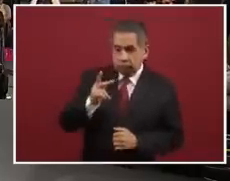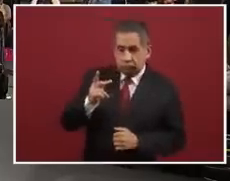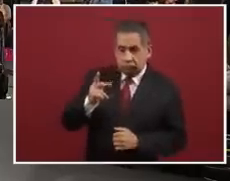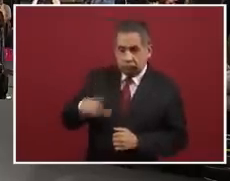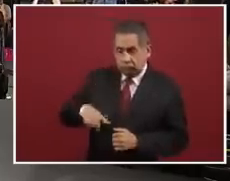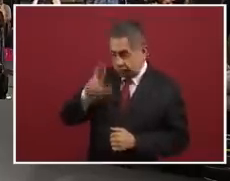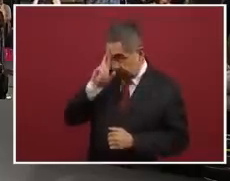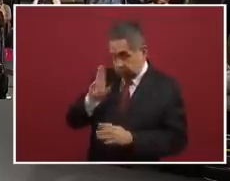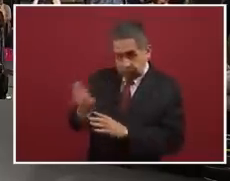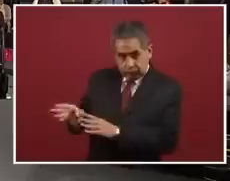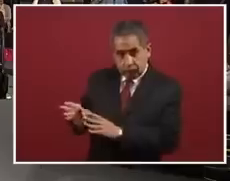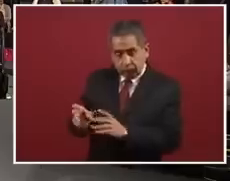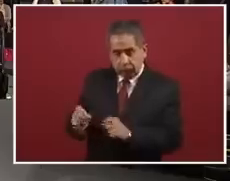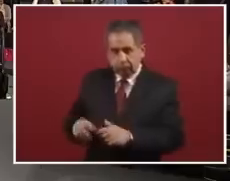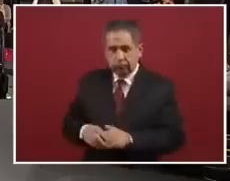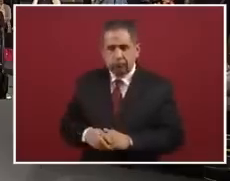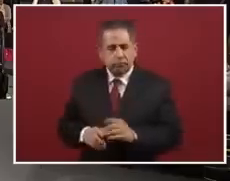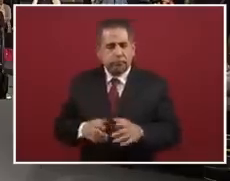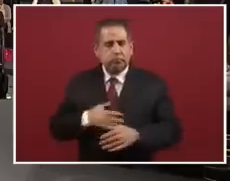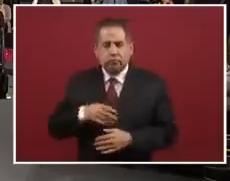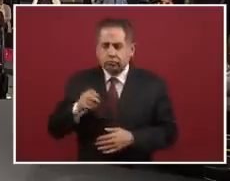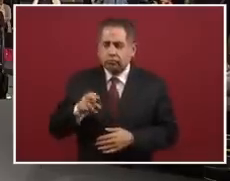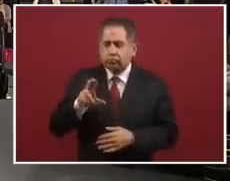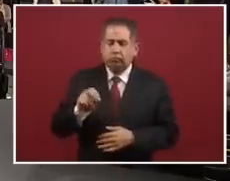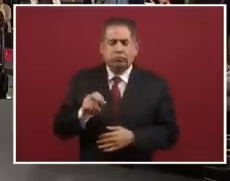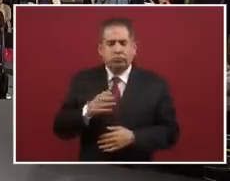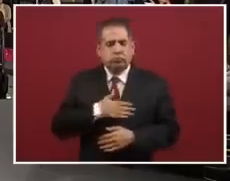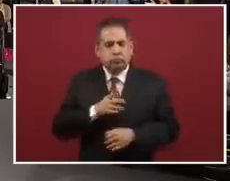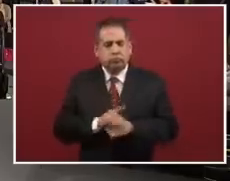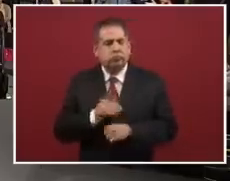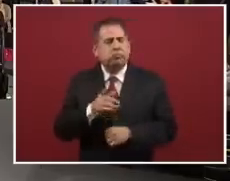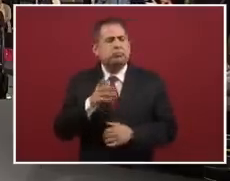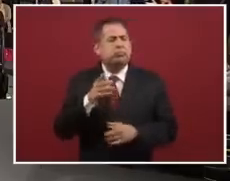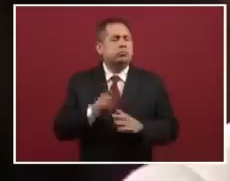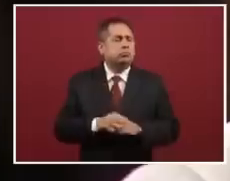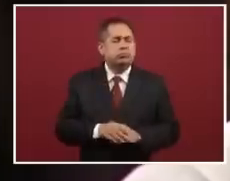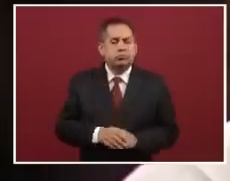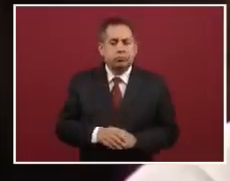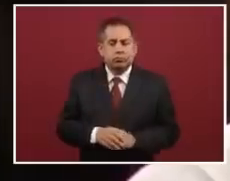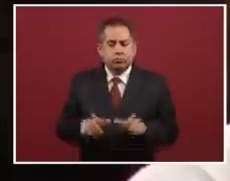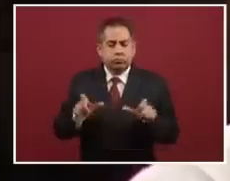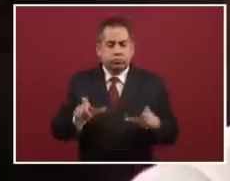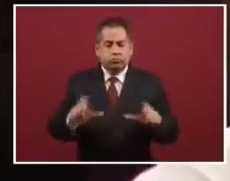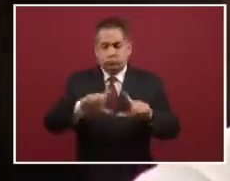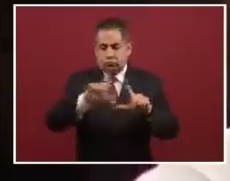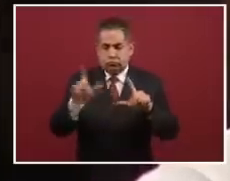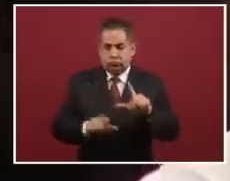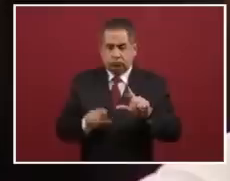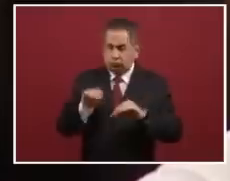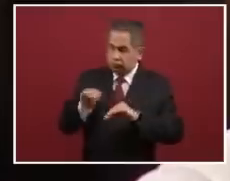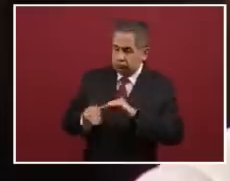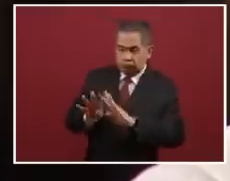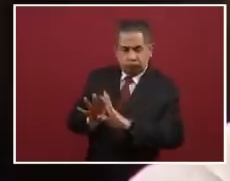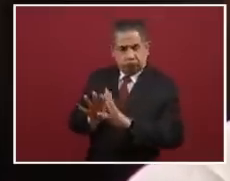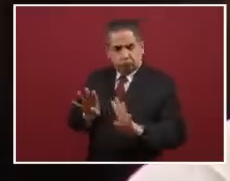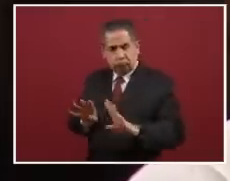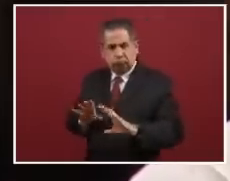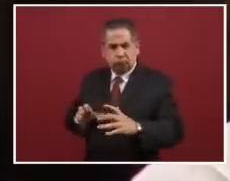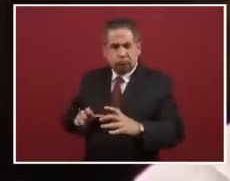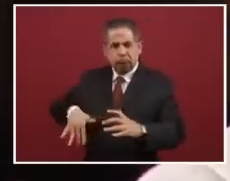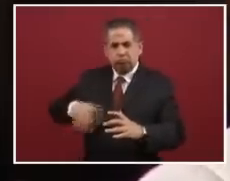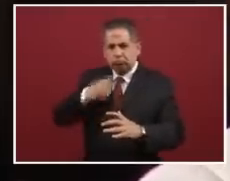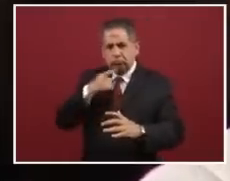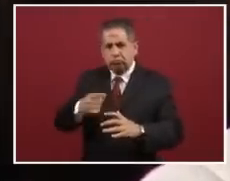al gobernador. Nora Bucía, MBS, buenos días. ¿Cuál va a ser el alcance de la Guardia Nacional, sobre todo tomando en consideración lo que acaba usted de decir,